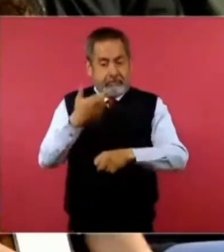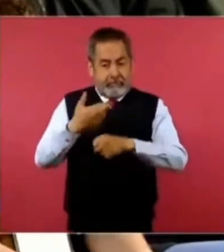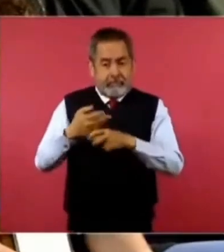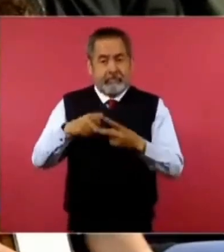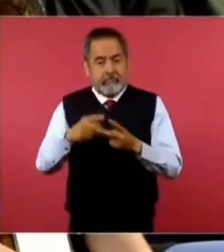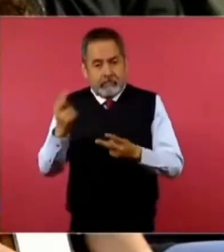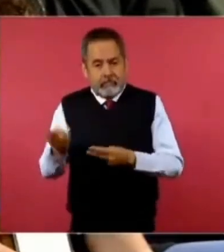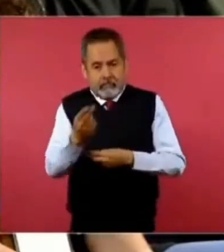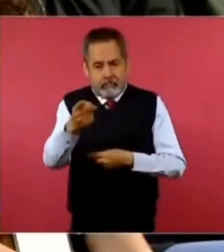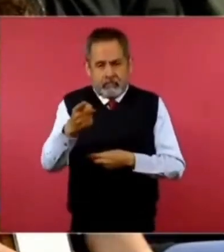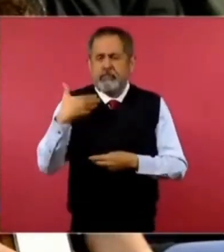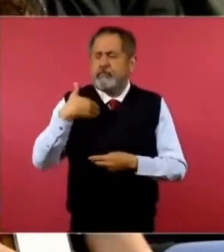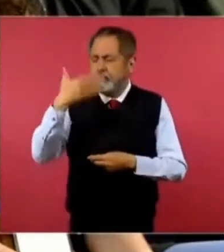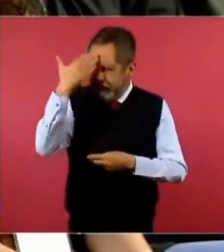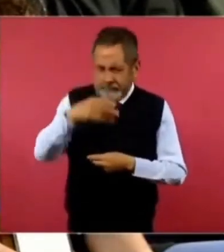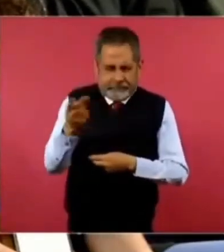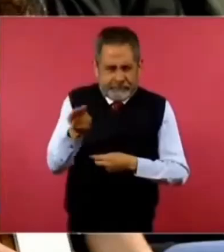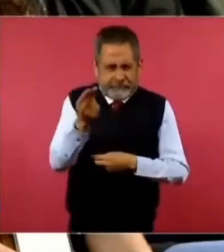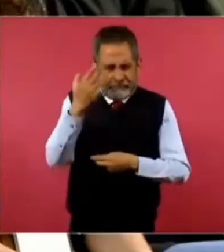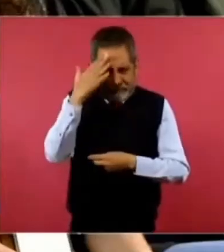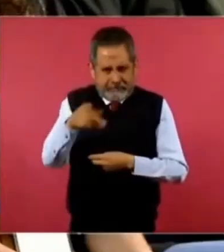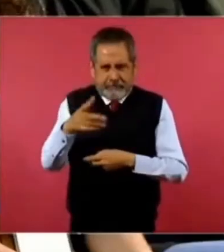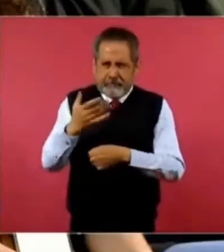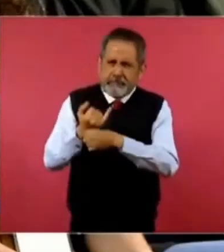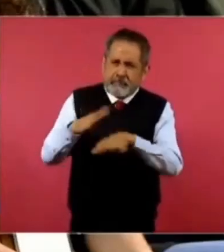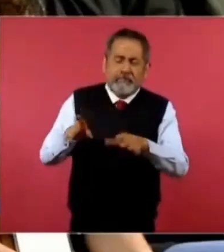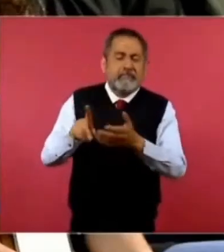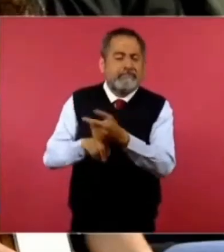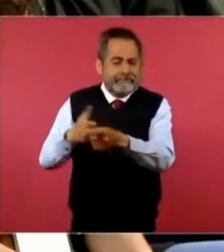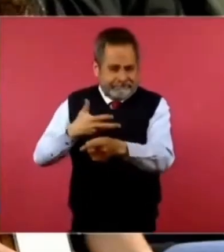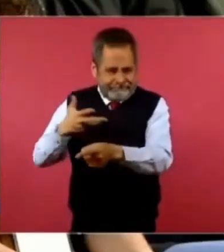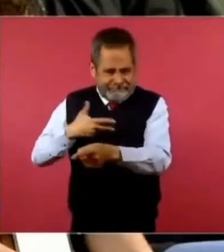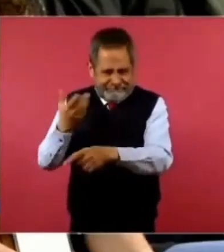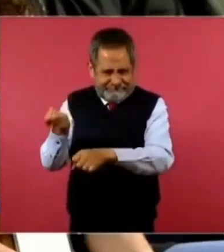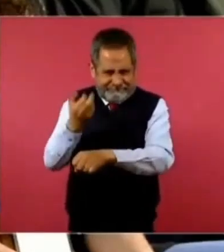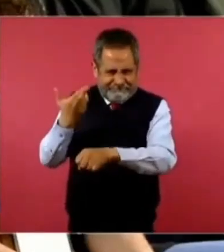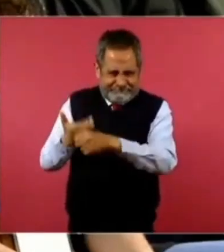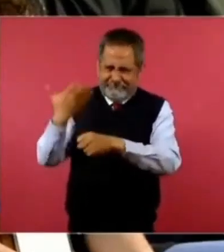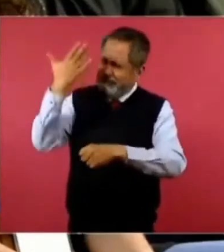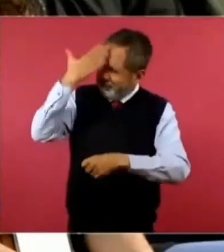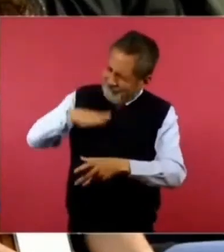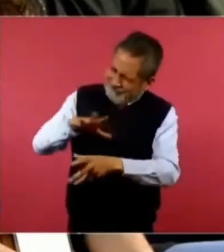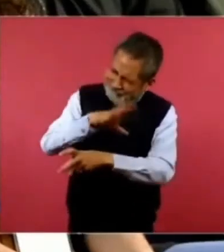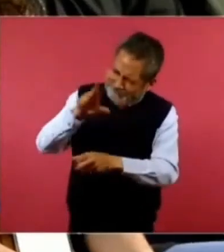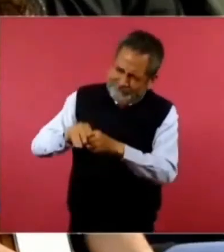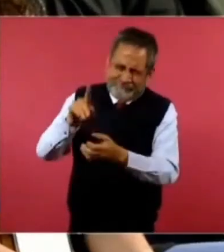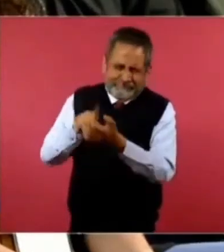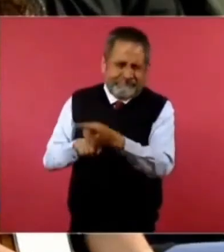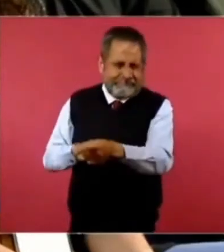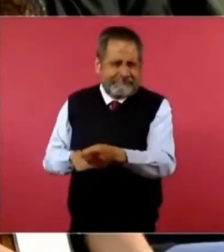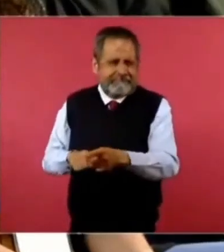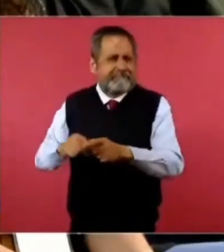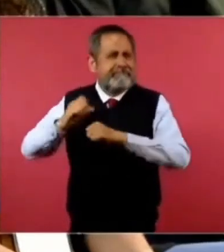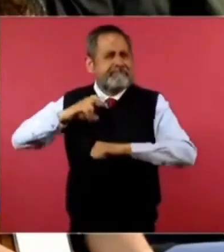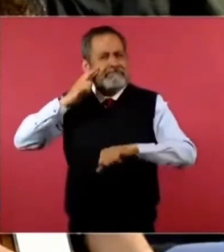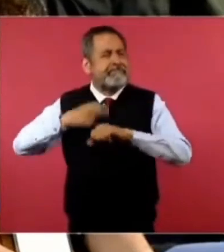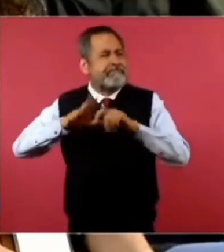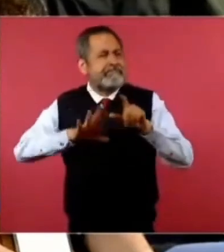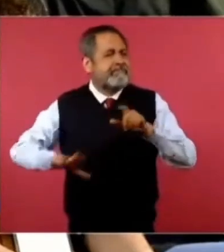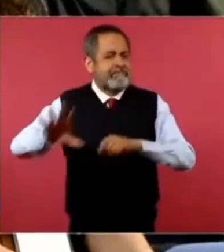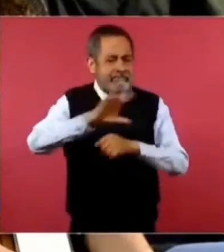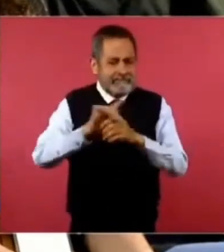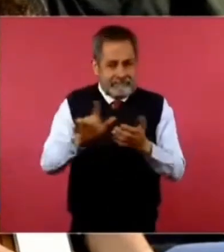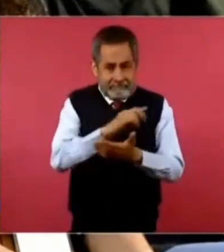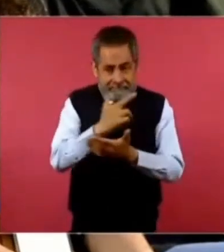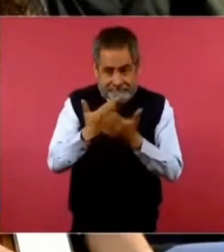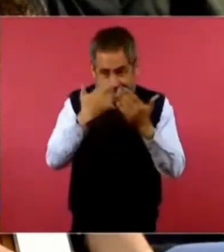usted sabe qué información puede tener un secretario de la Defensa Nacional cuando hay delitos